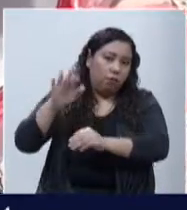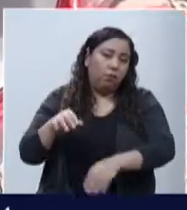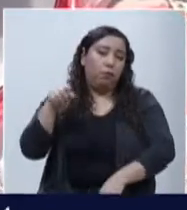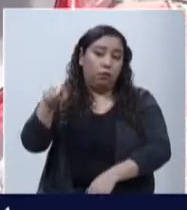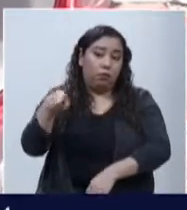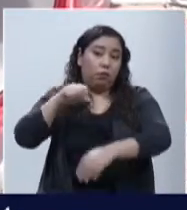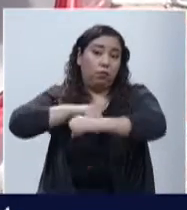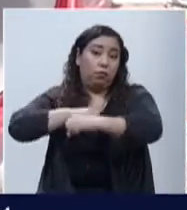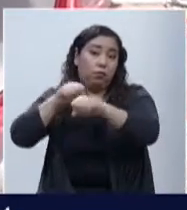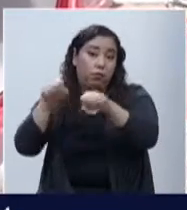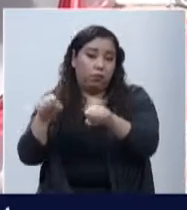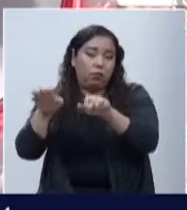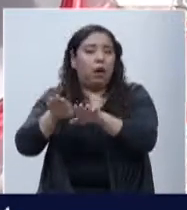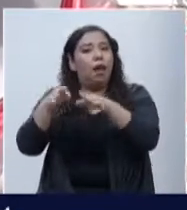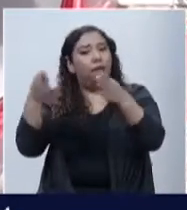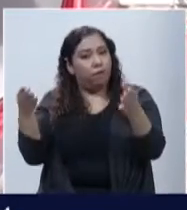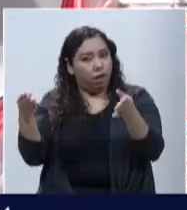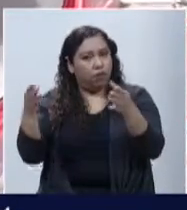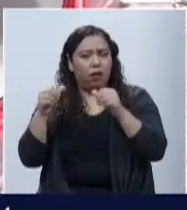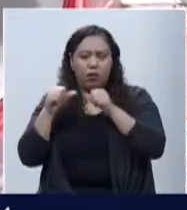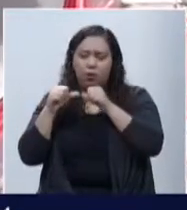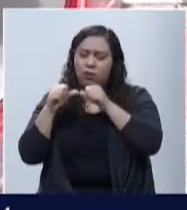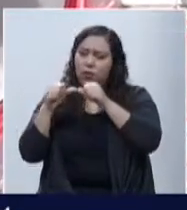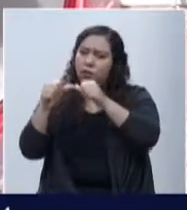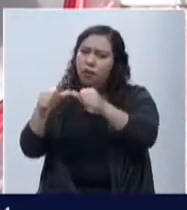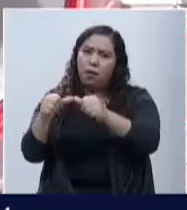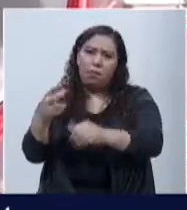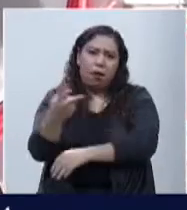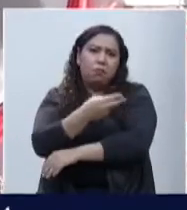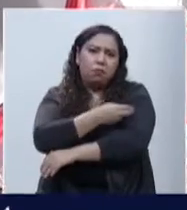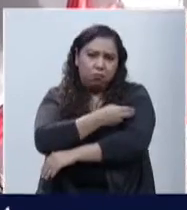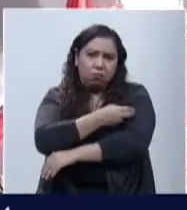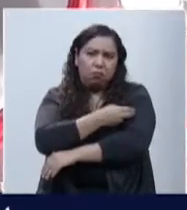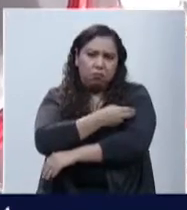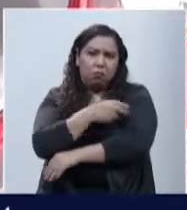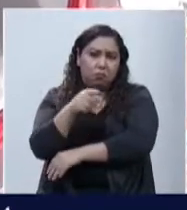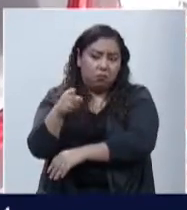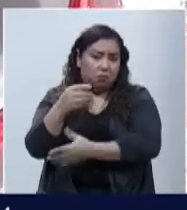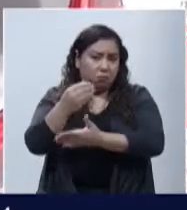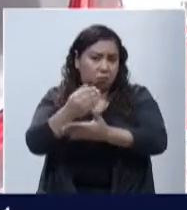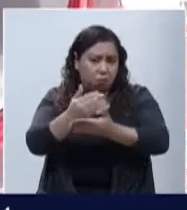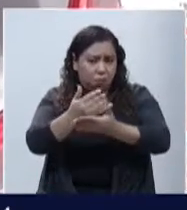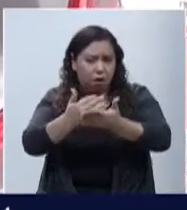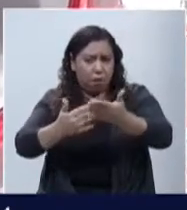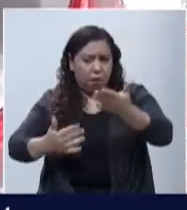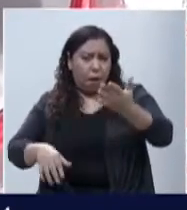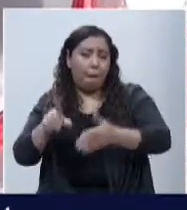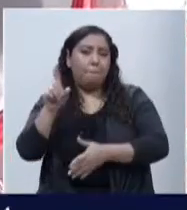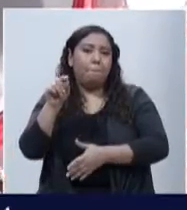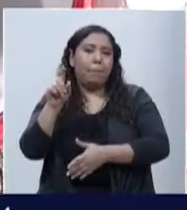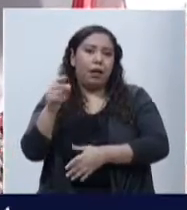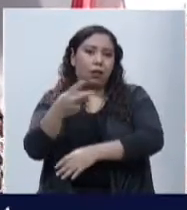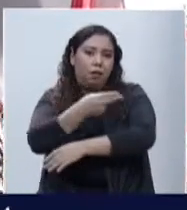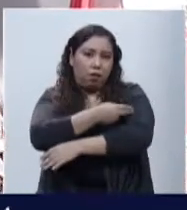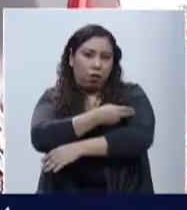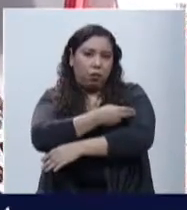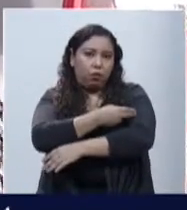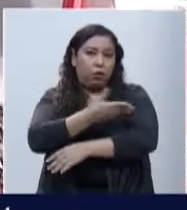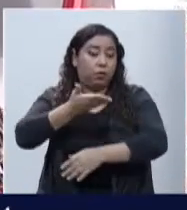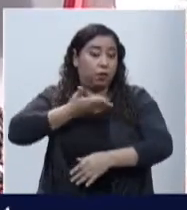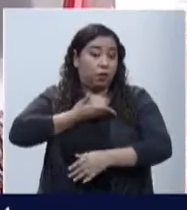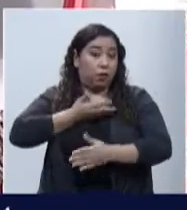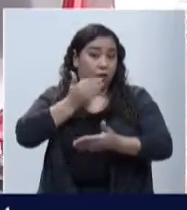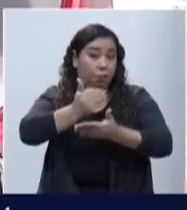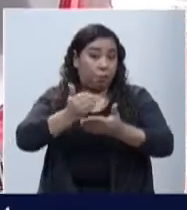habilitada para de manera permanente para poner todo el esquema de vacunas que son más de 20 vacunas y